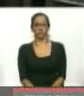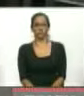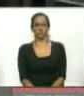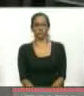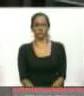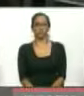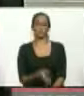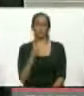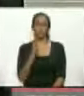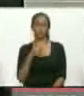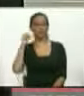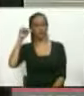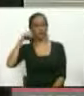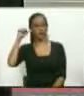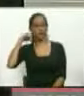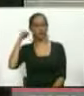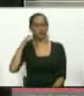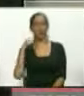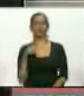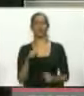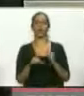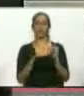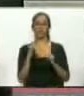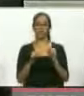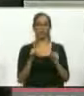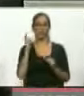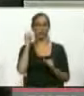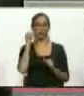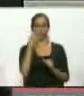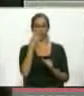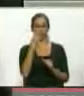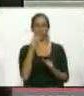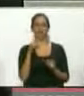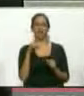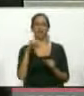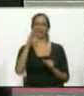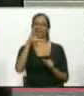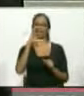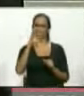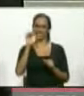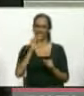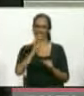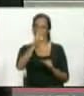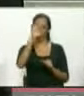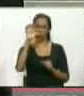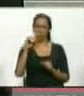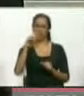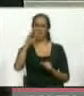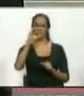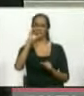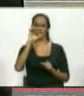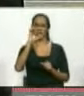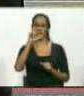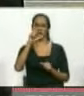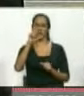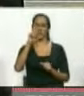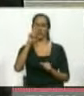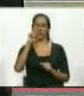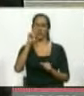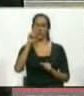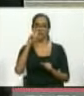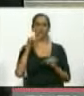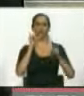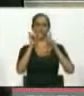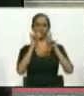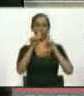bueno estos son vídeos de una cooperativa audiovisual la célula la célula búsquelo en su canal de youtube ahí